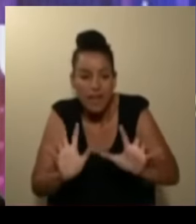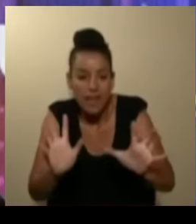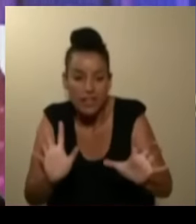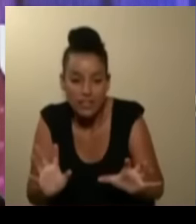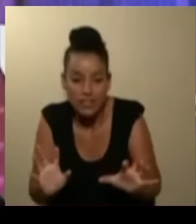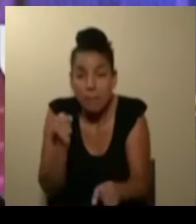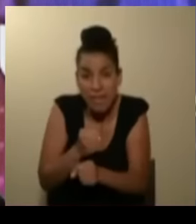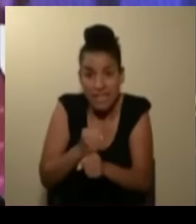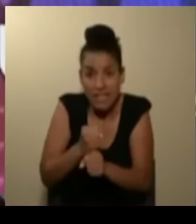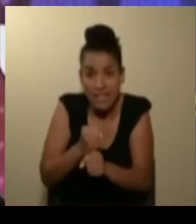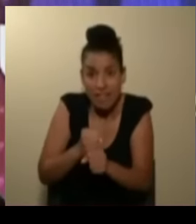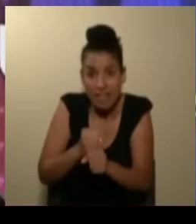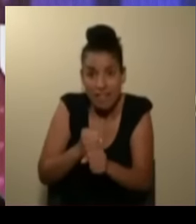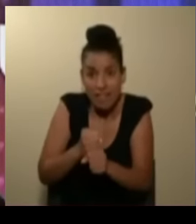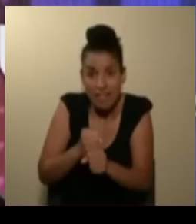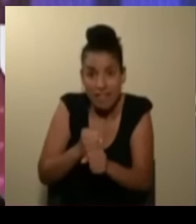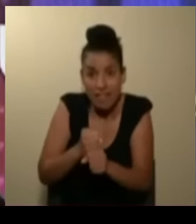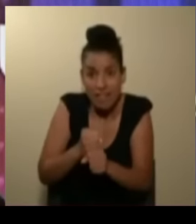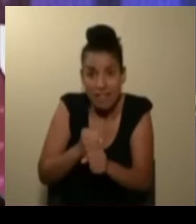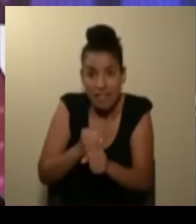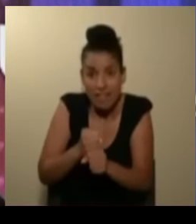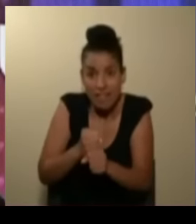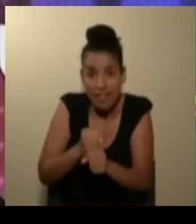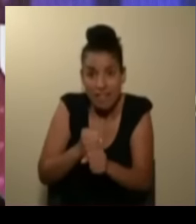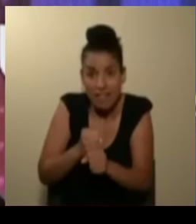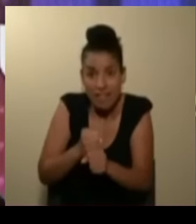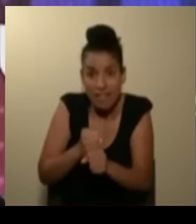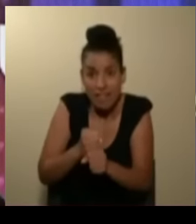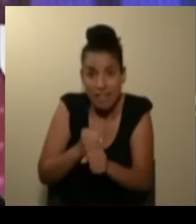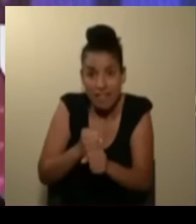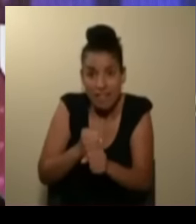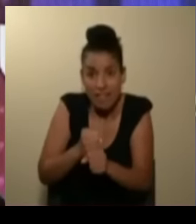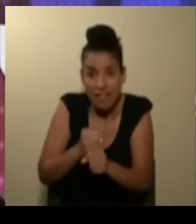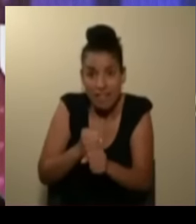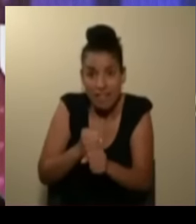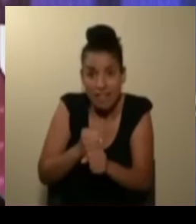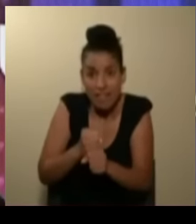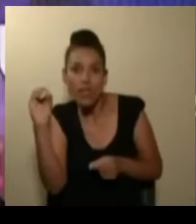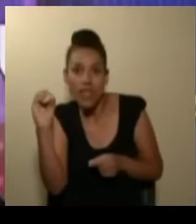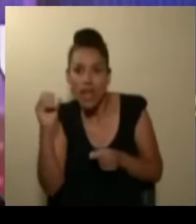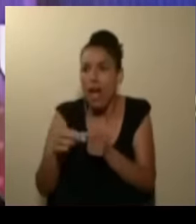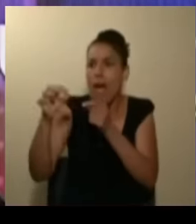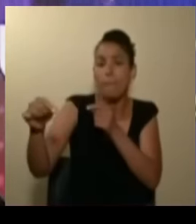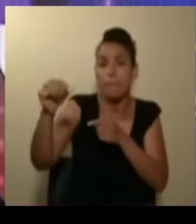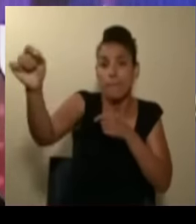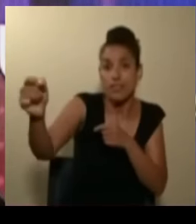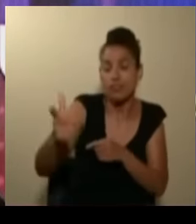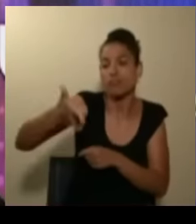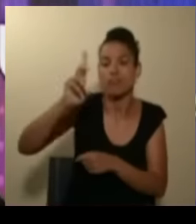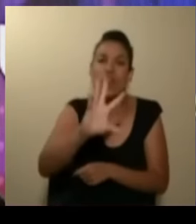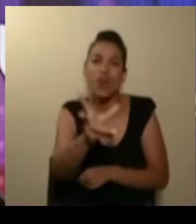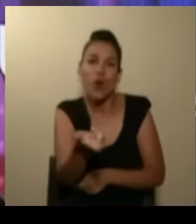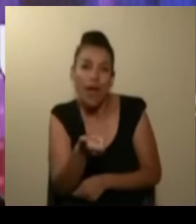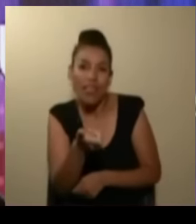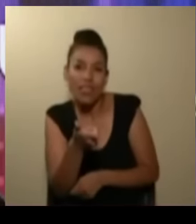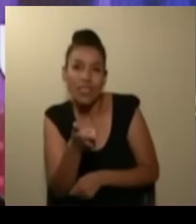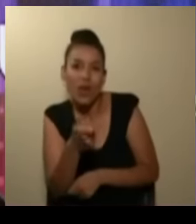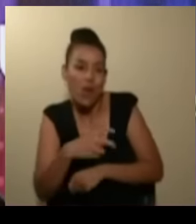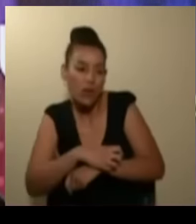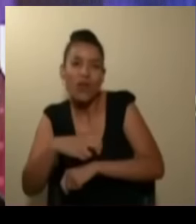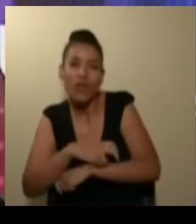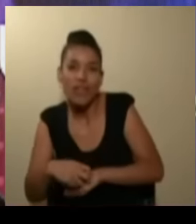O se disparó a 50 metros a alguien que estaba robando una oveja o se disparó a alguien que estaba arreglando cables